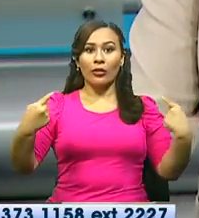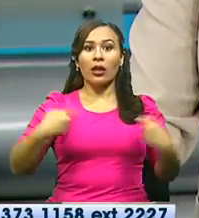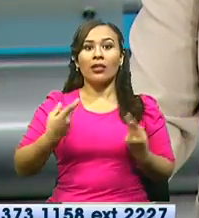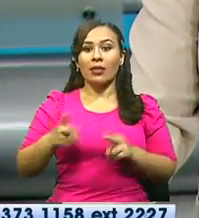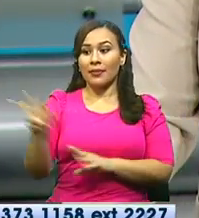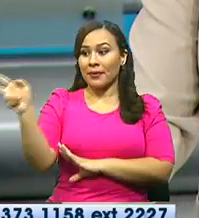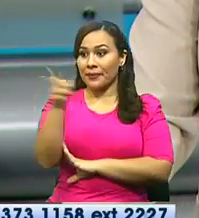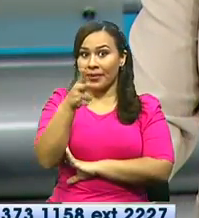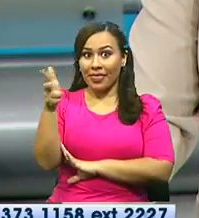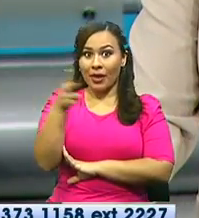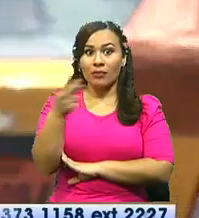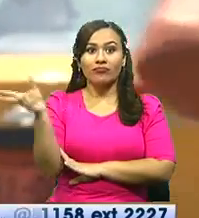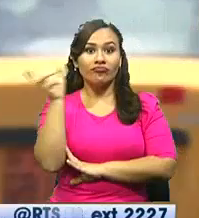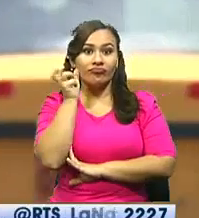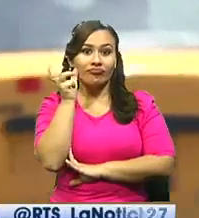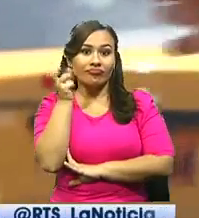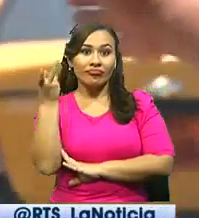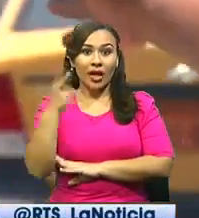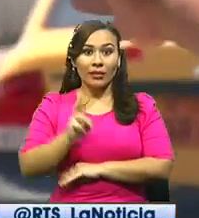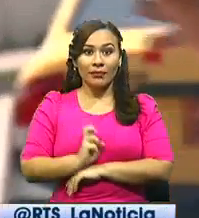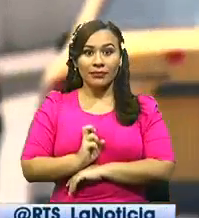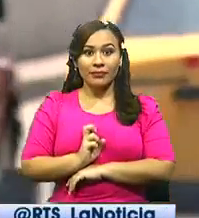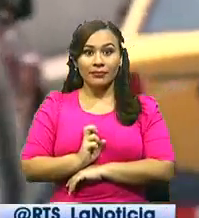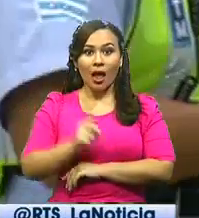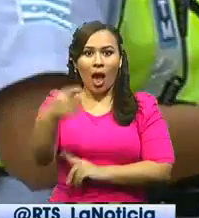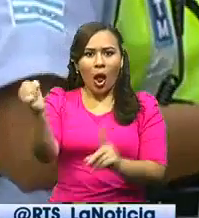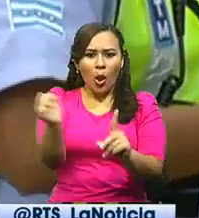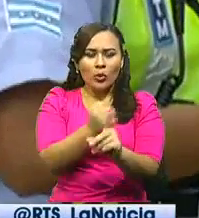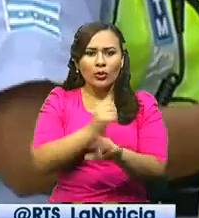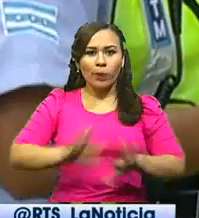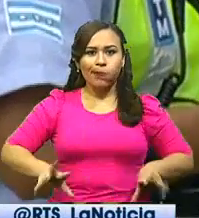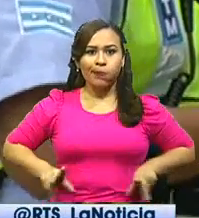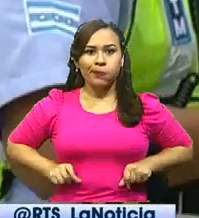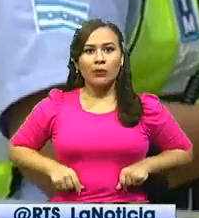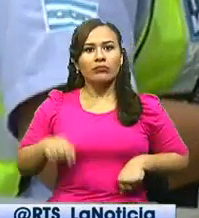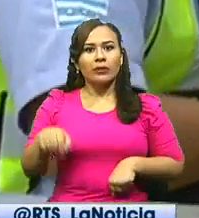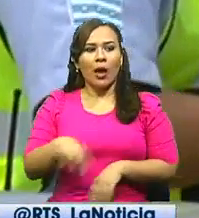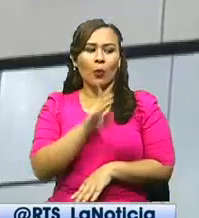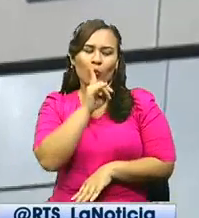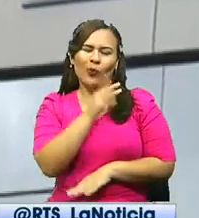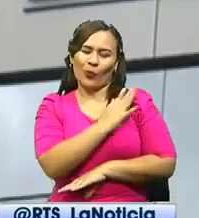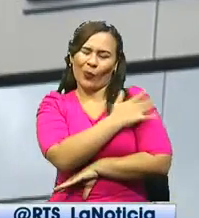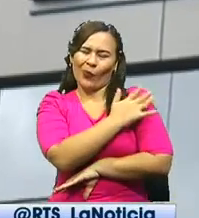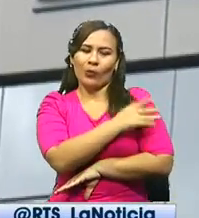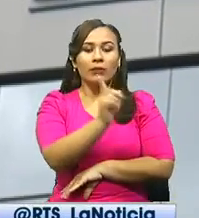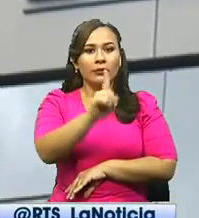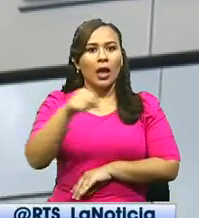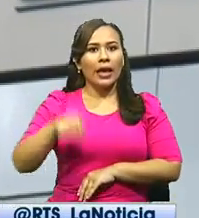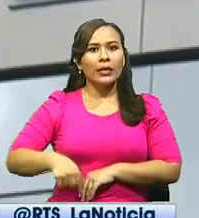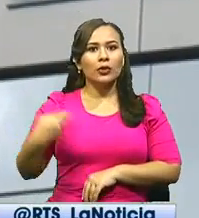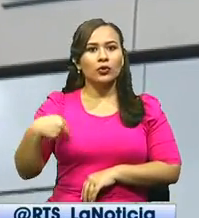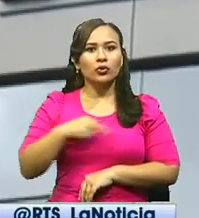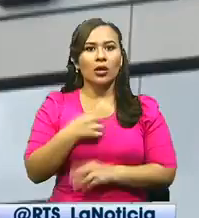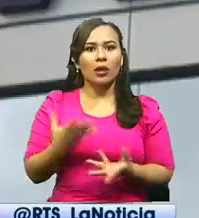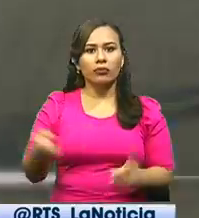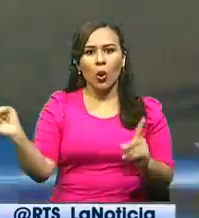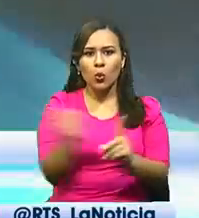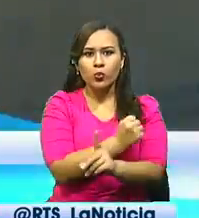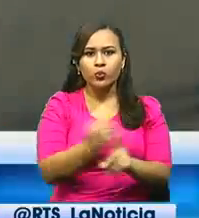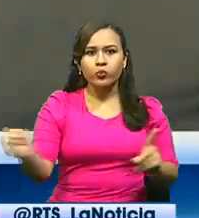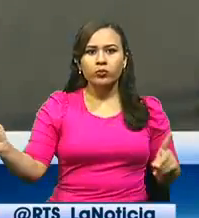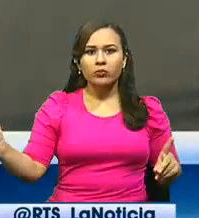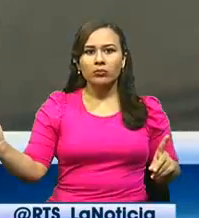video. La lucha contra la corrupción en la ATM es frontal y por eso se dispuso que los